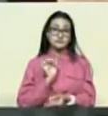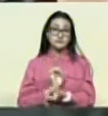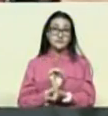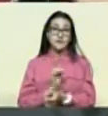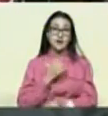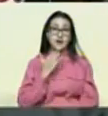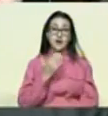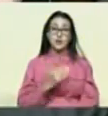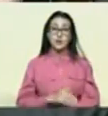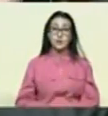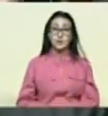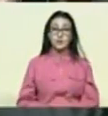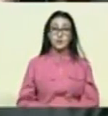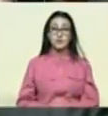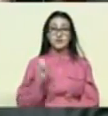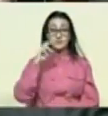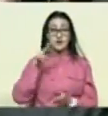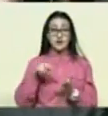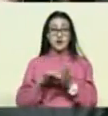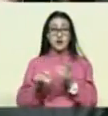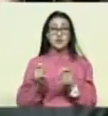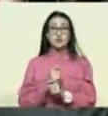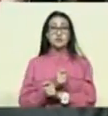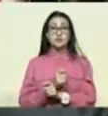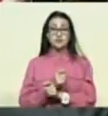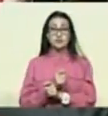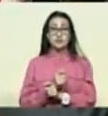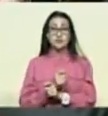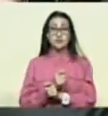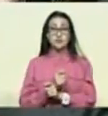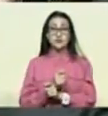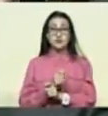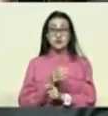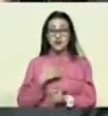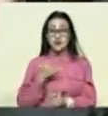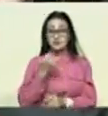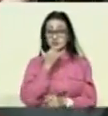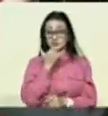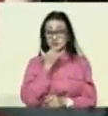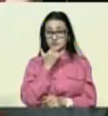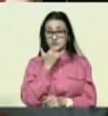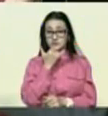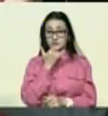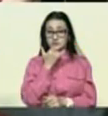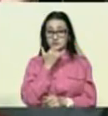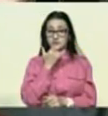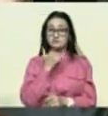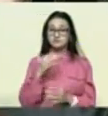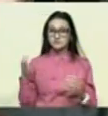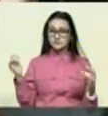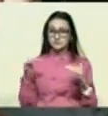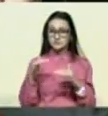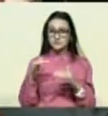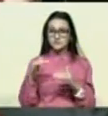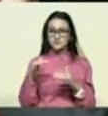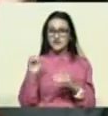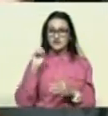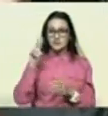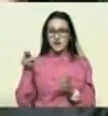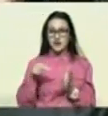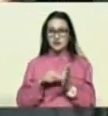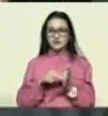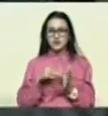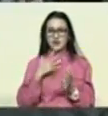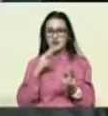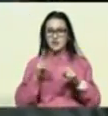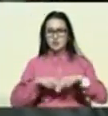pena. La Asamblea Nacional Constituyente el pasado lunes decidía allanar la inmunidad parlamentaria de Freddy Guevara, y el día de ayer en una sesión la Asamblea Nacional declaraba nulo este acto. ¿Cómo